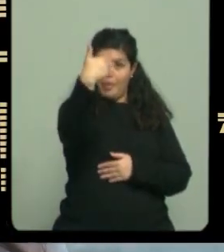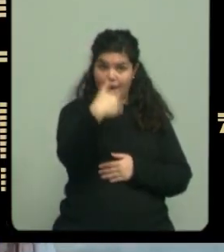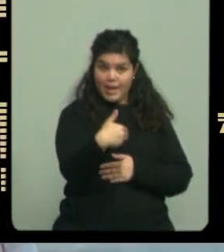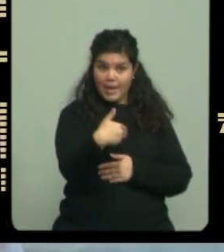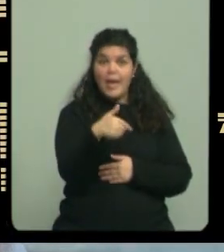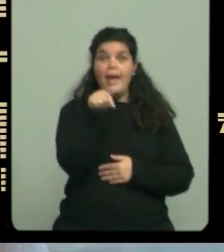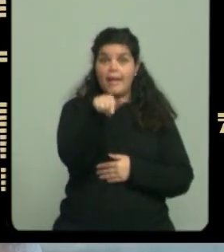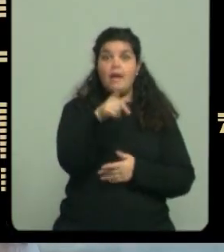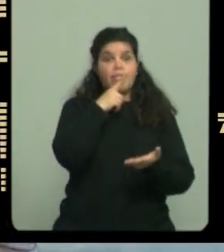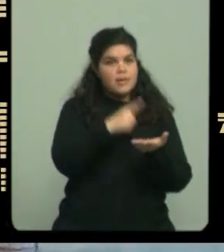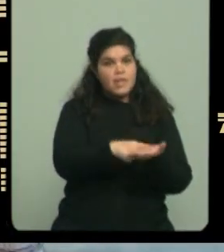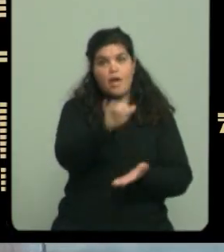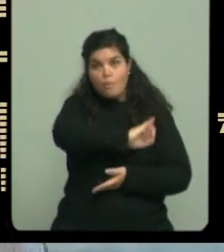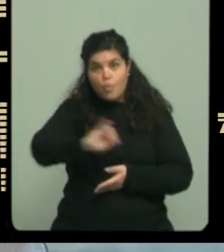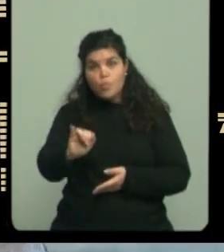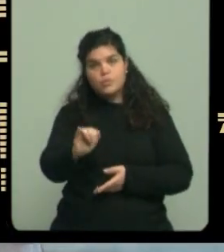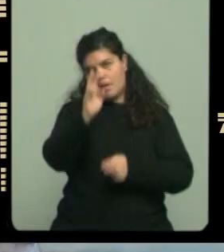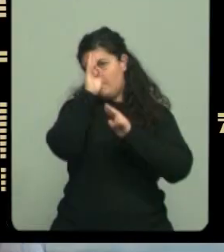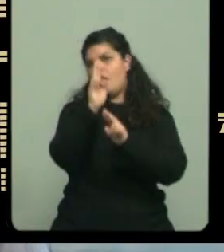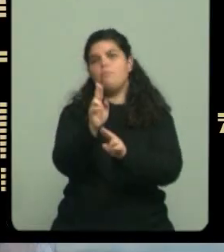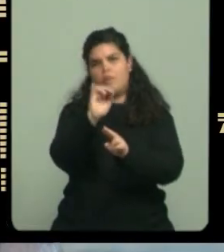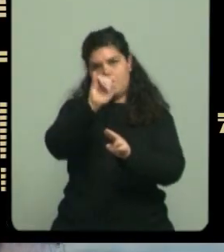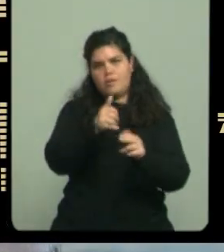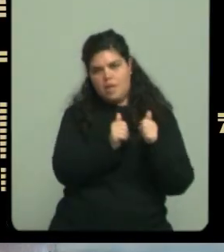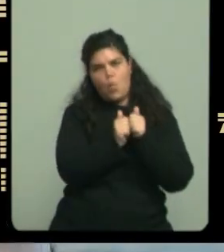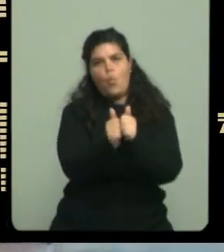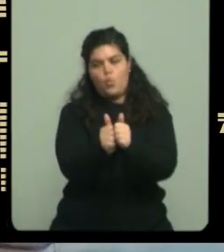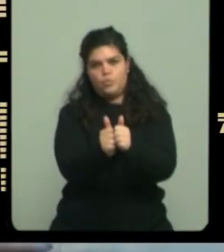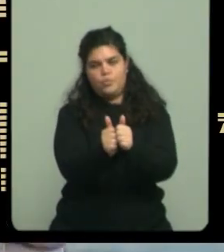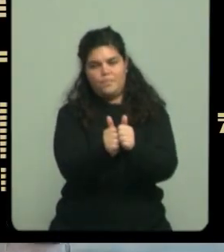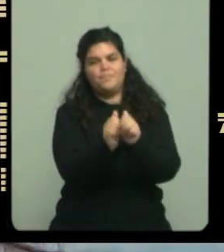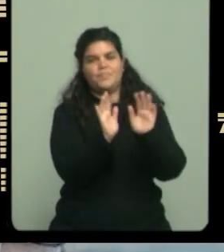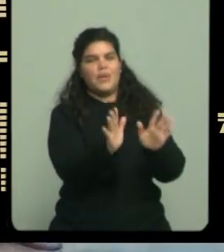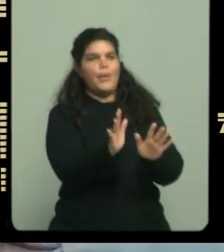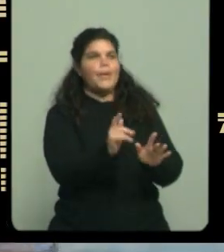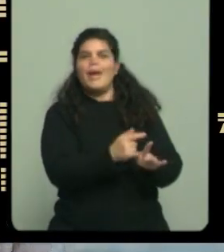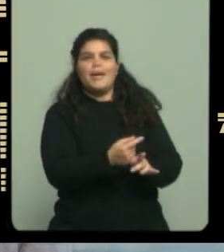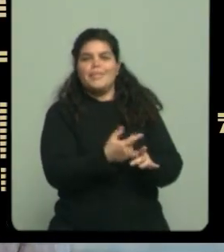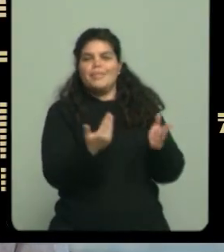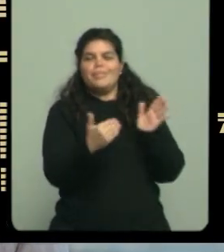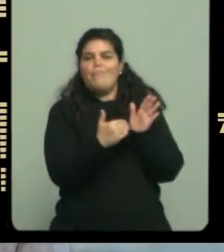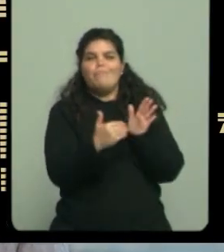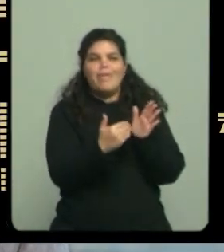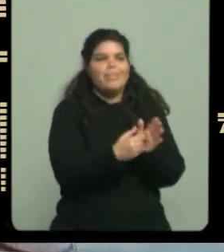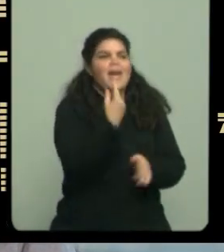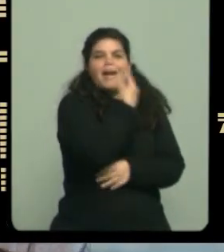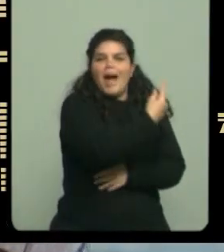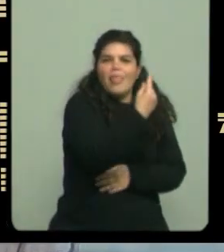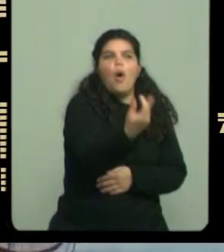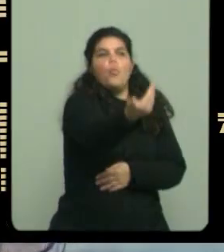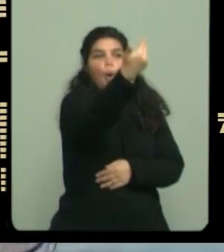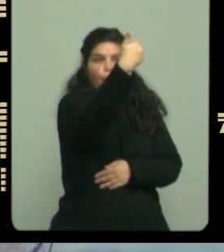y hay que respetar su autonomía. Su decisión, tal cual, tal cual. Perdón, todo esto es como muy artesanal, es cada caso concreto, se